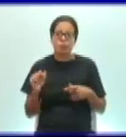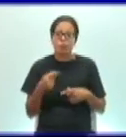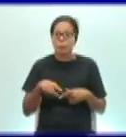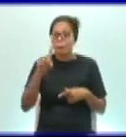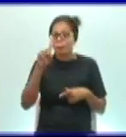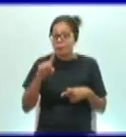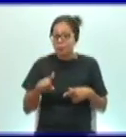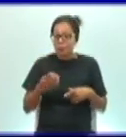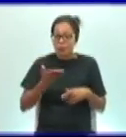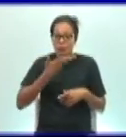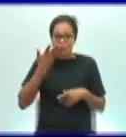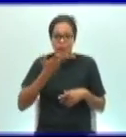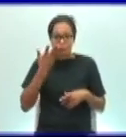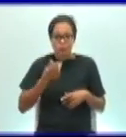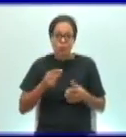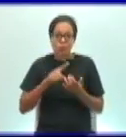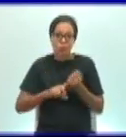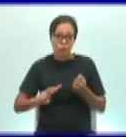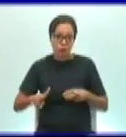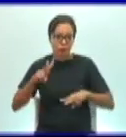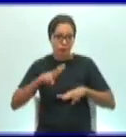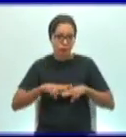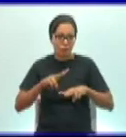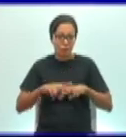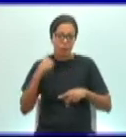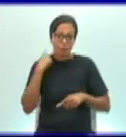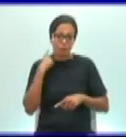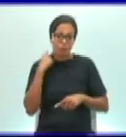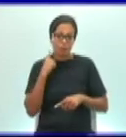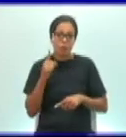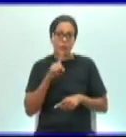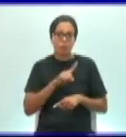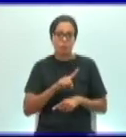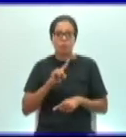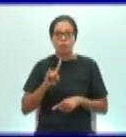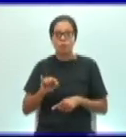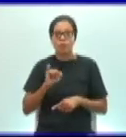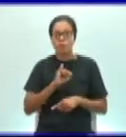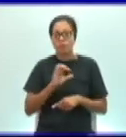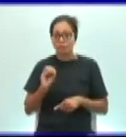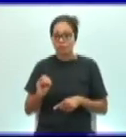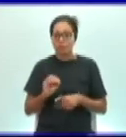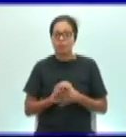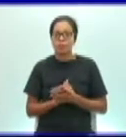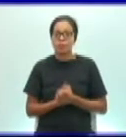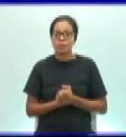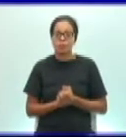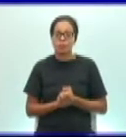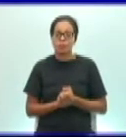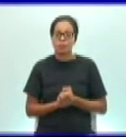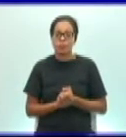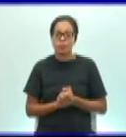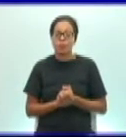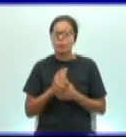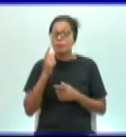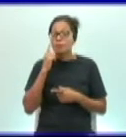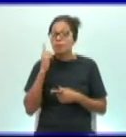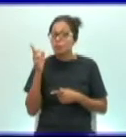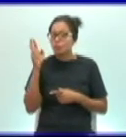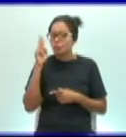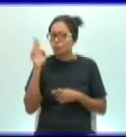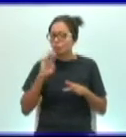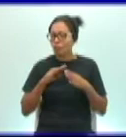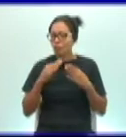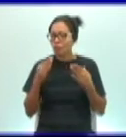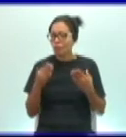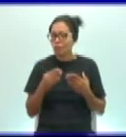La Habana, 1960, recuerden la fecha, 2 de septiembre. Con este hecho, recuerden todo lo que ocurre, en